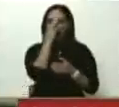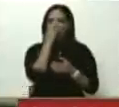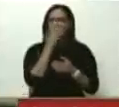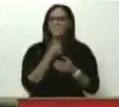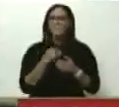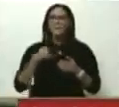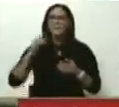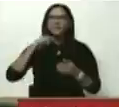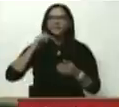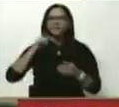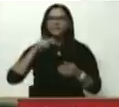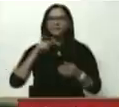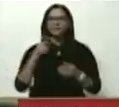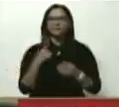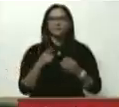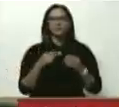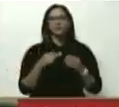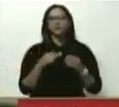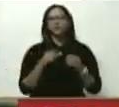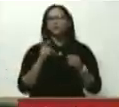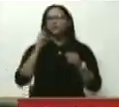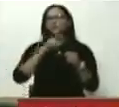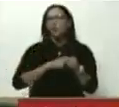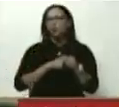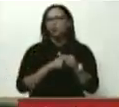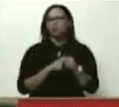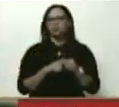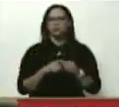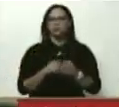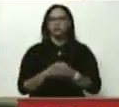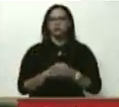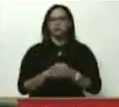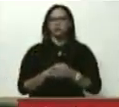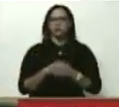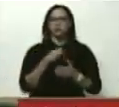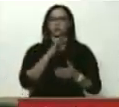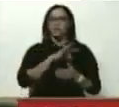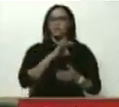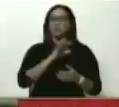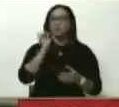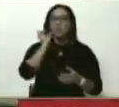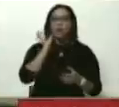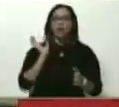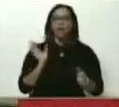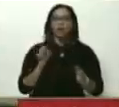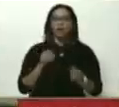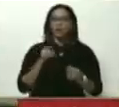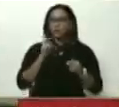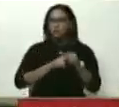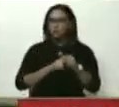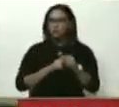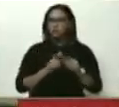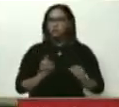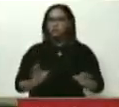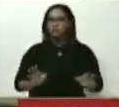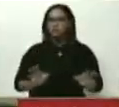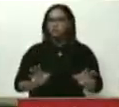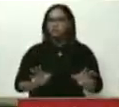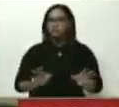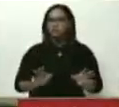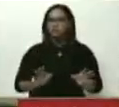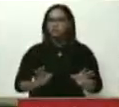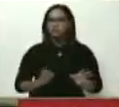Necesitan un, ¿cómo se llama? Un socio en la región. ¿Será esta señora la socia que ellos andan buscando?